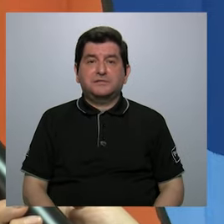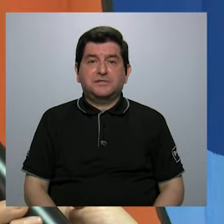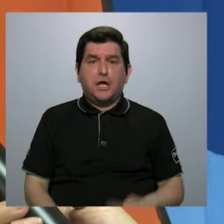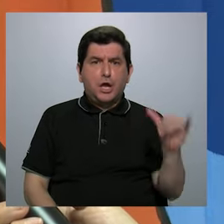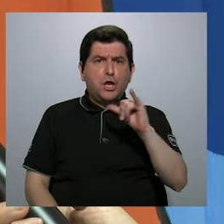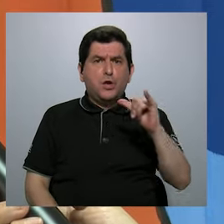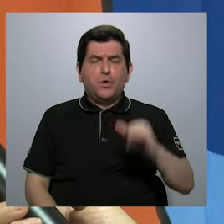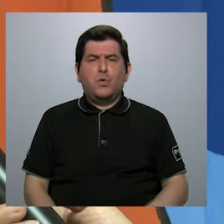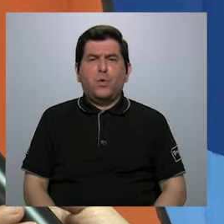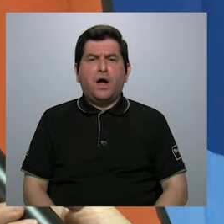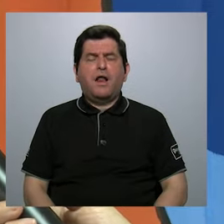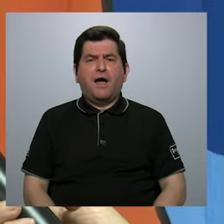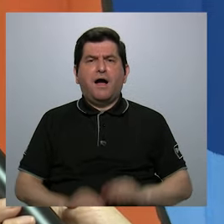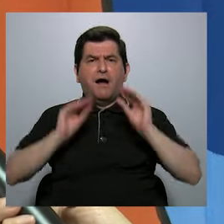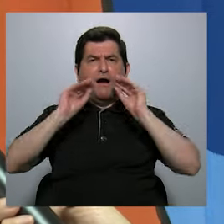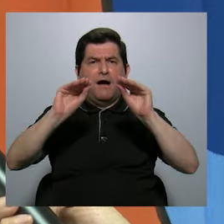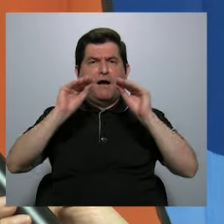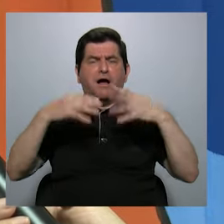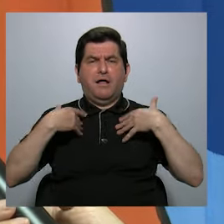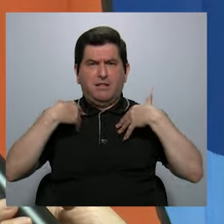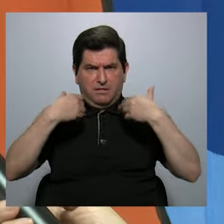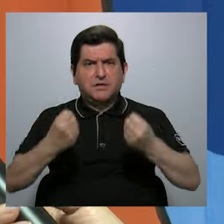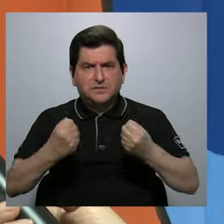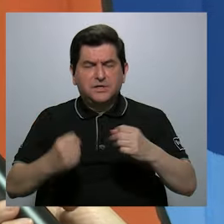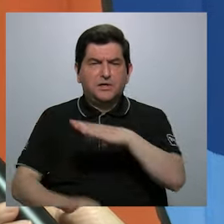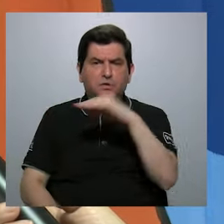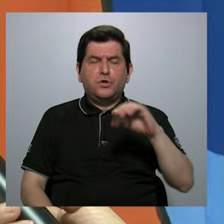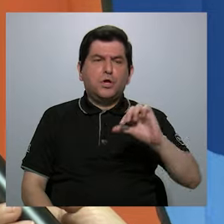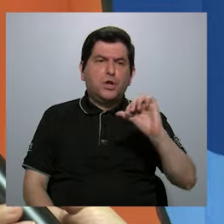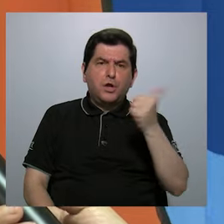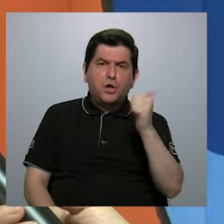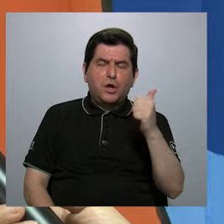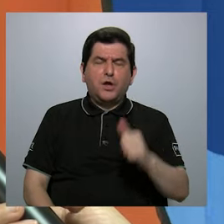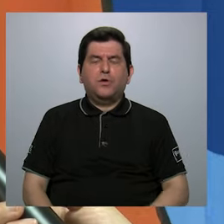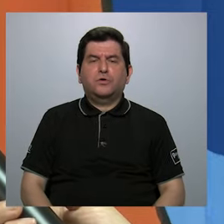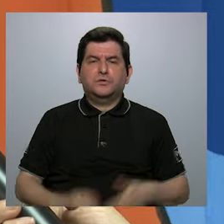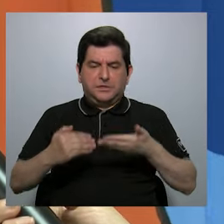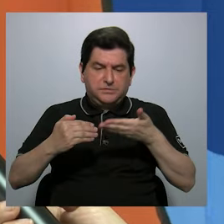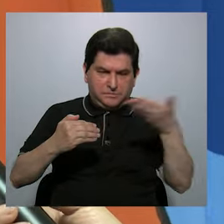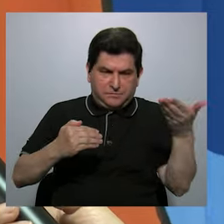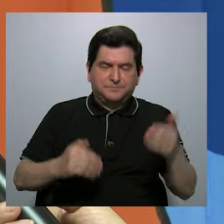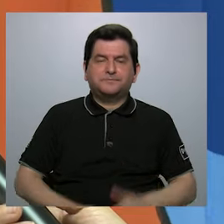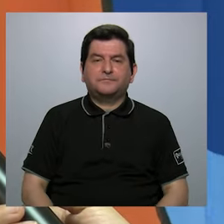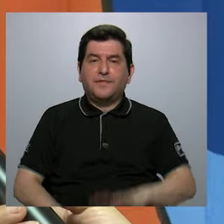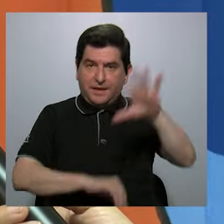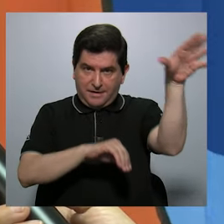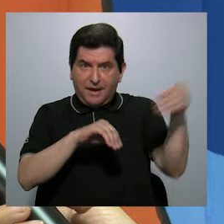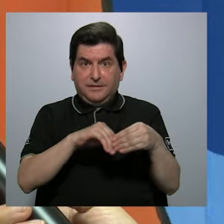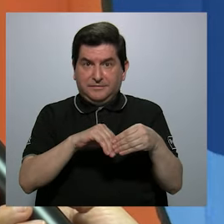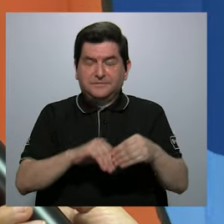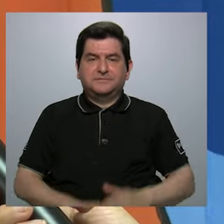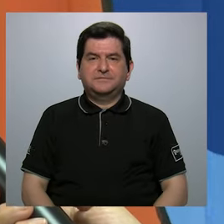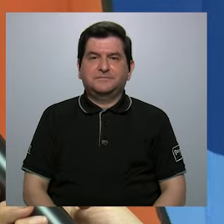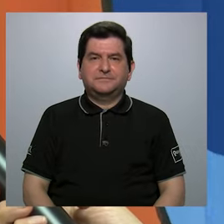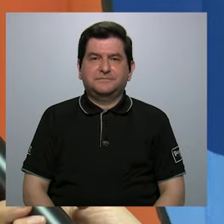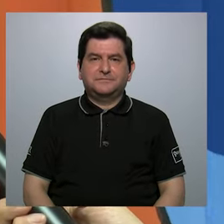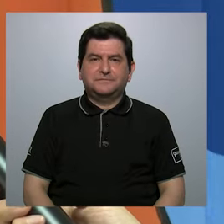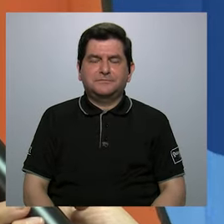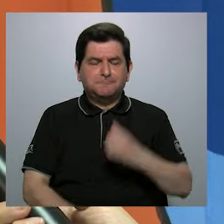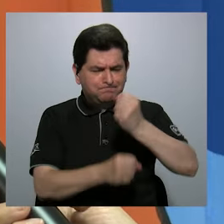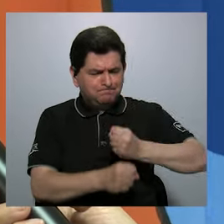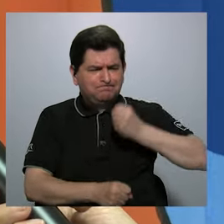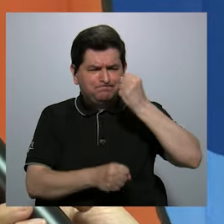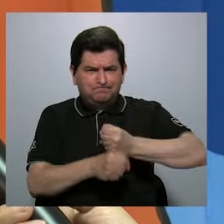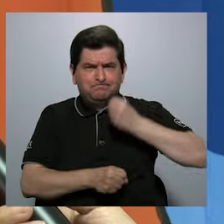están recibiendo educación en salud y en otros aspectos. Además, estamos